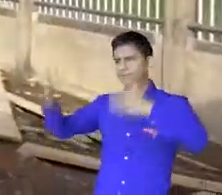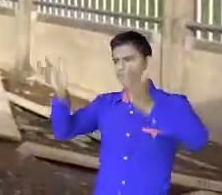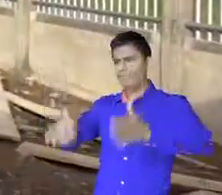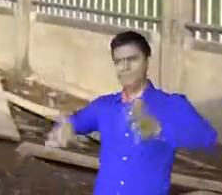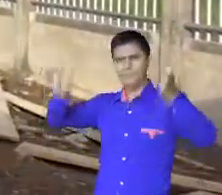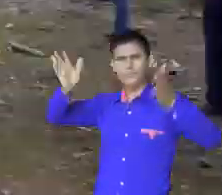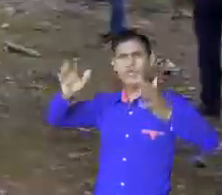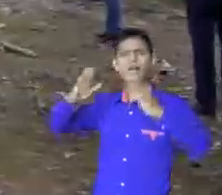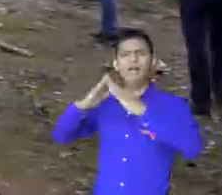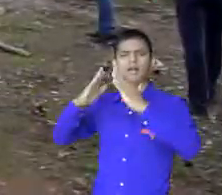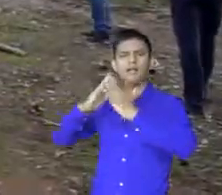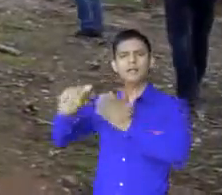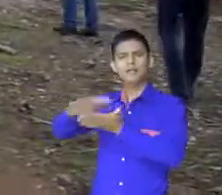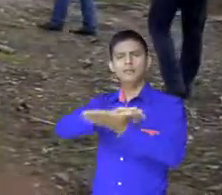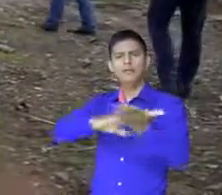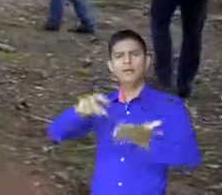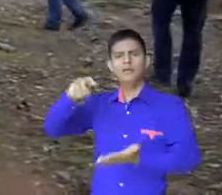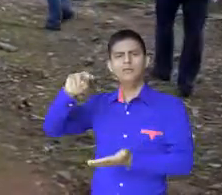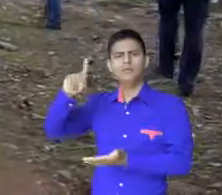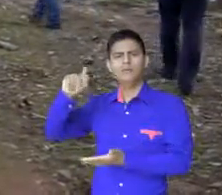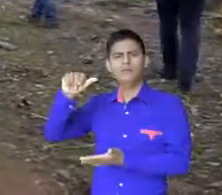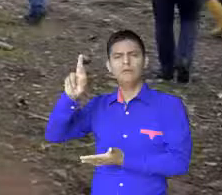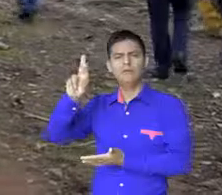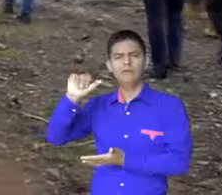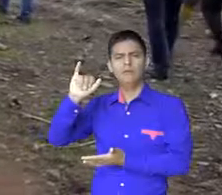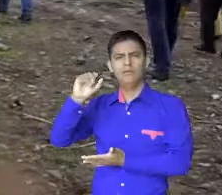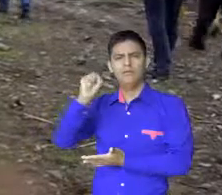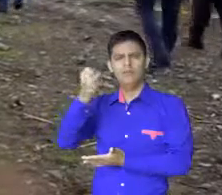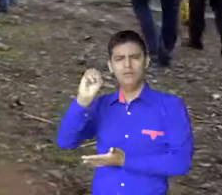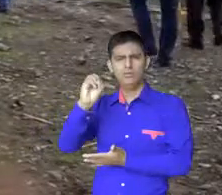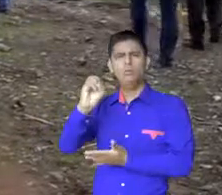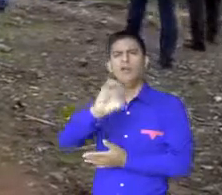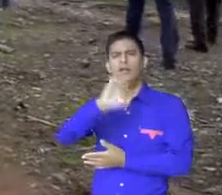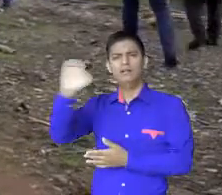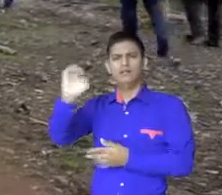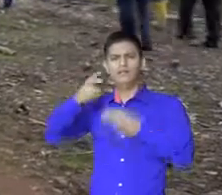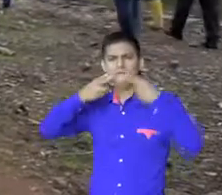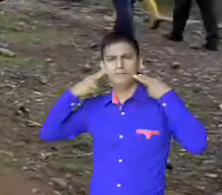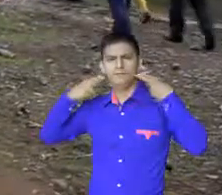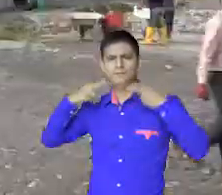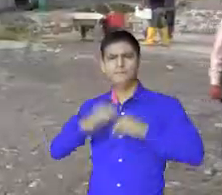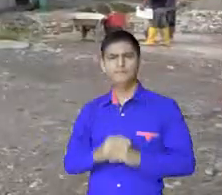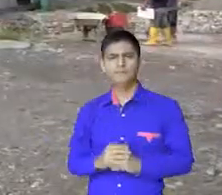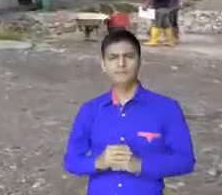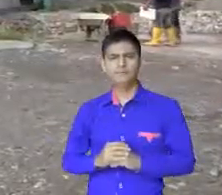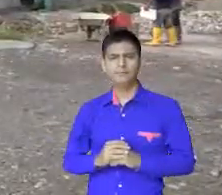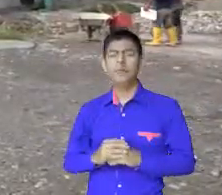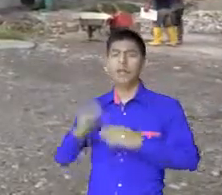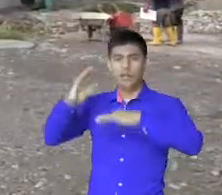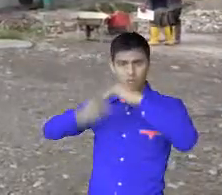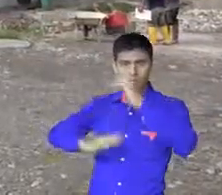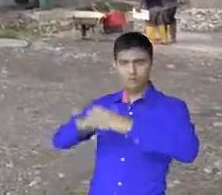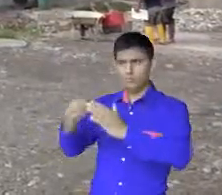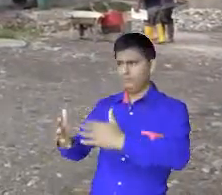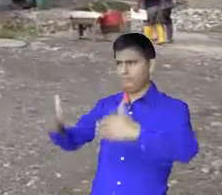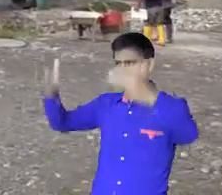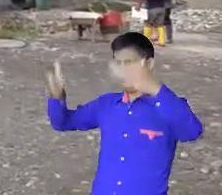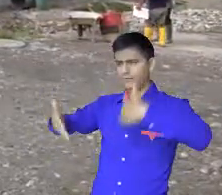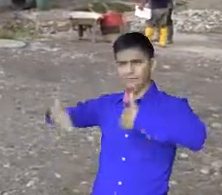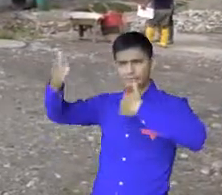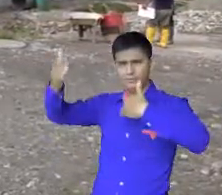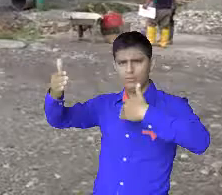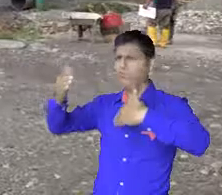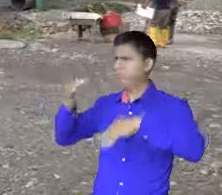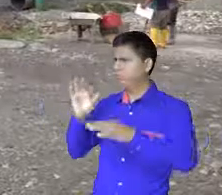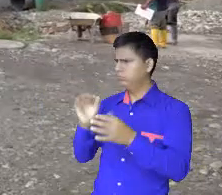de la Casa Comunal del barrio Nuevo Paraíso, ubicado al este de la ciudad de Nueva Loja. La construcción de la obra está conforme